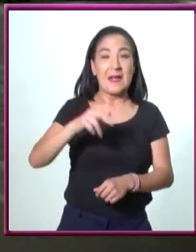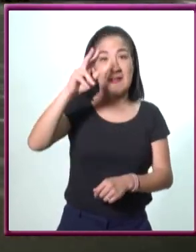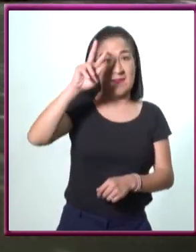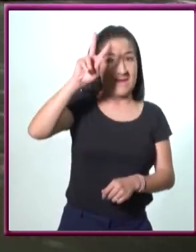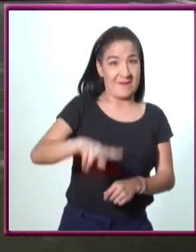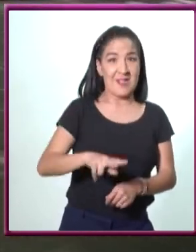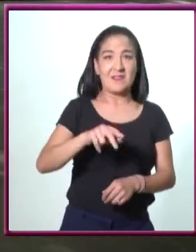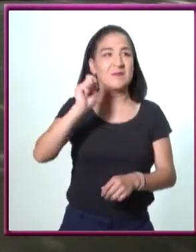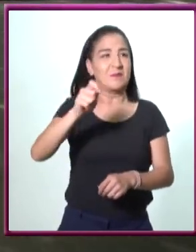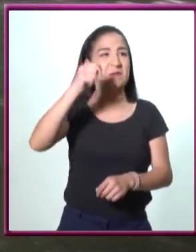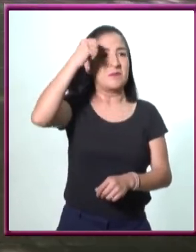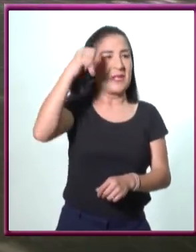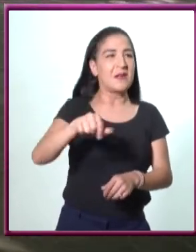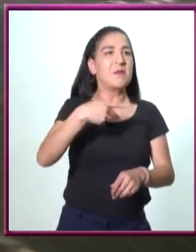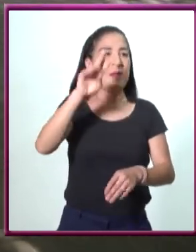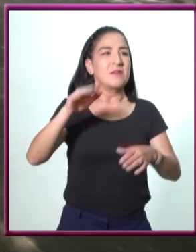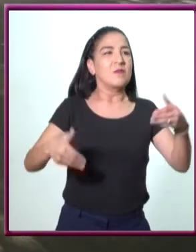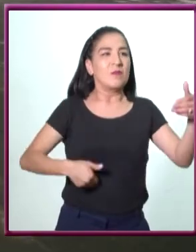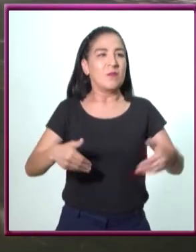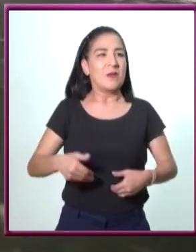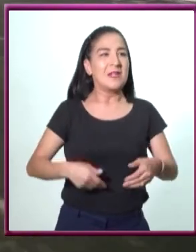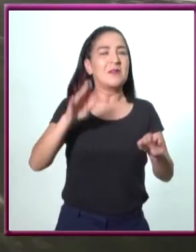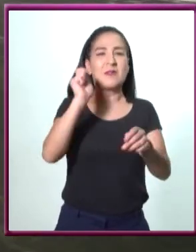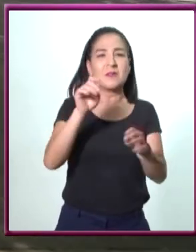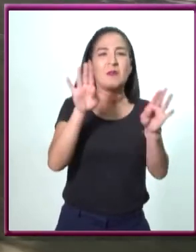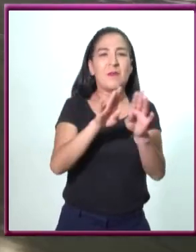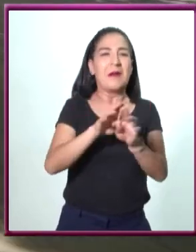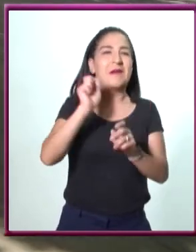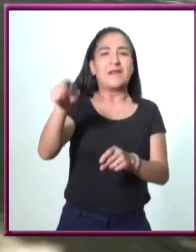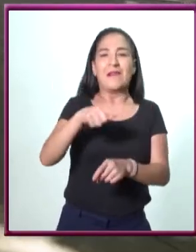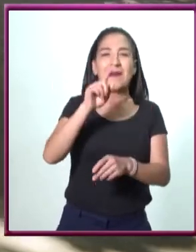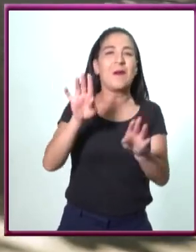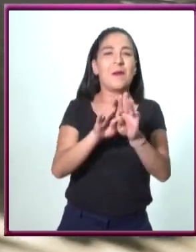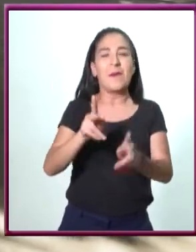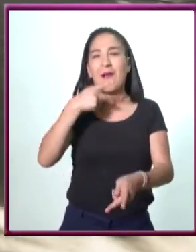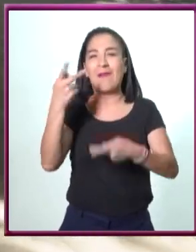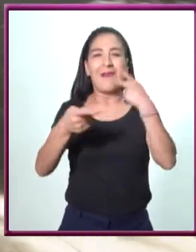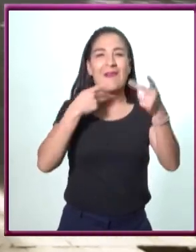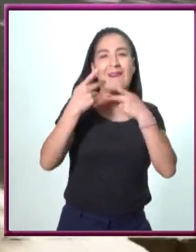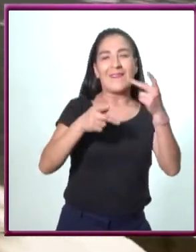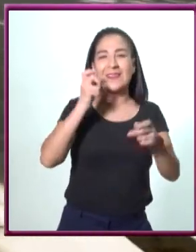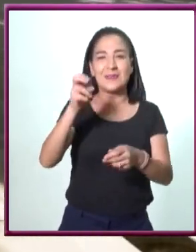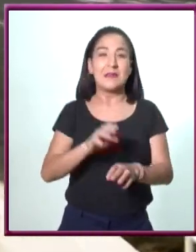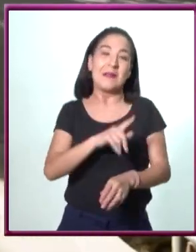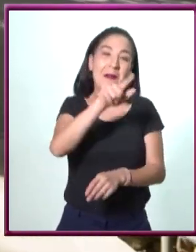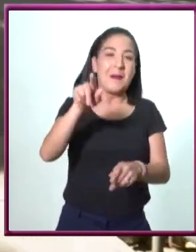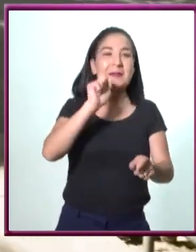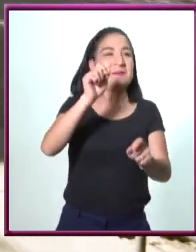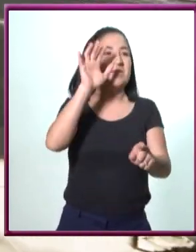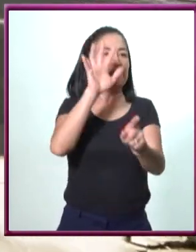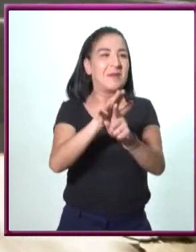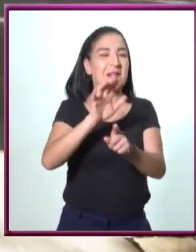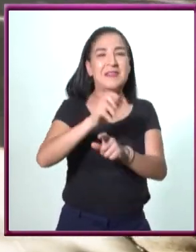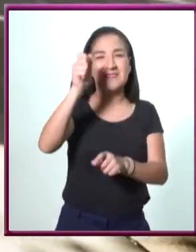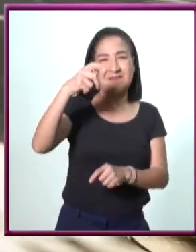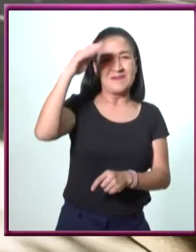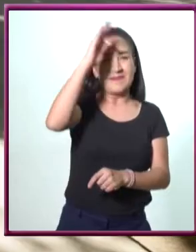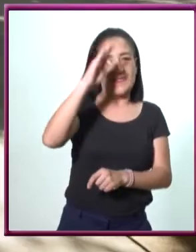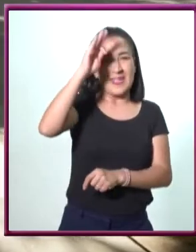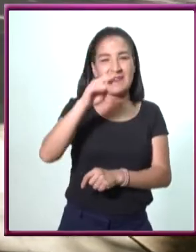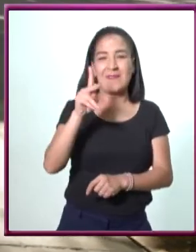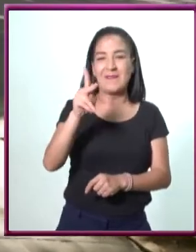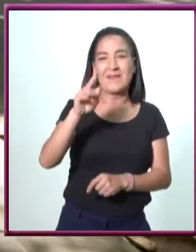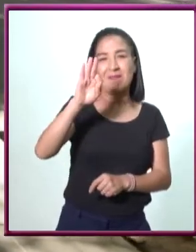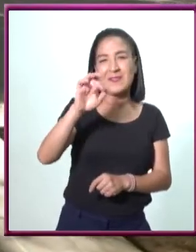no peca, pero incomoda. Primero cae un hablador que un cojo. O la popular frase del